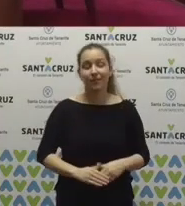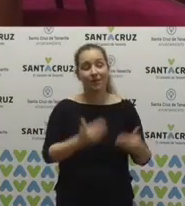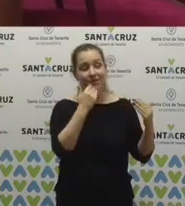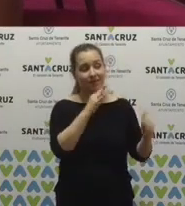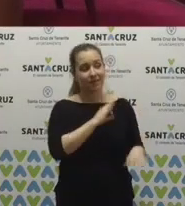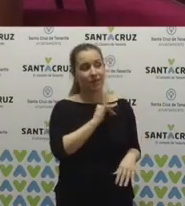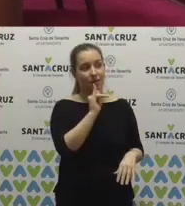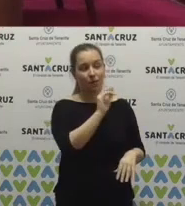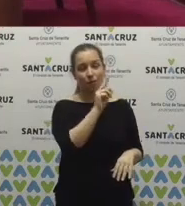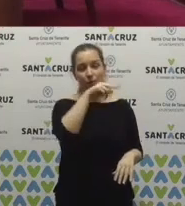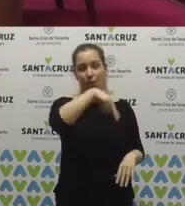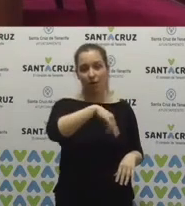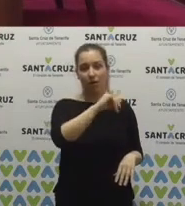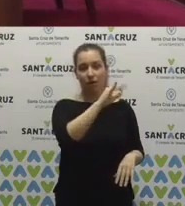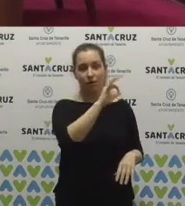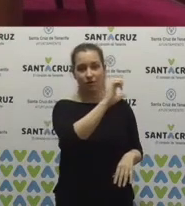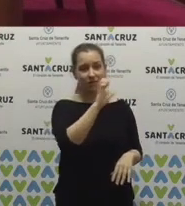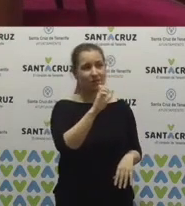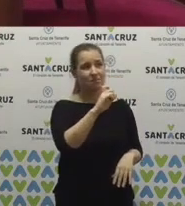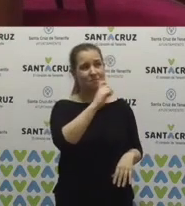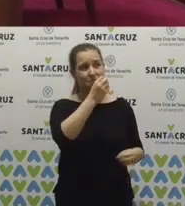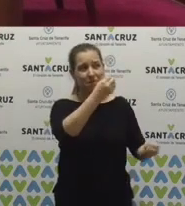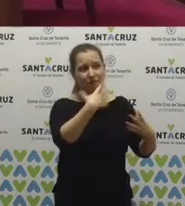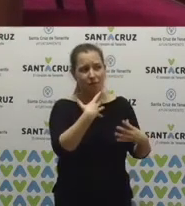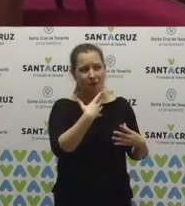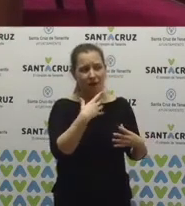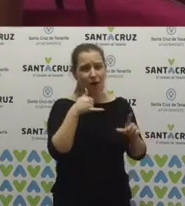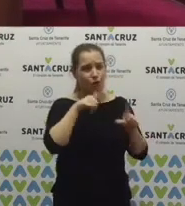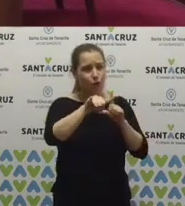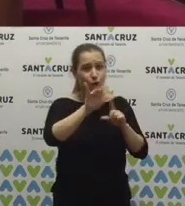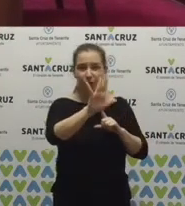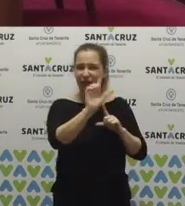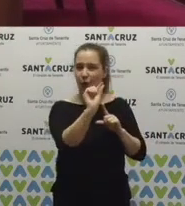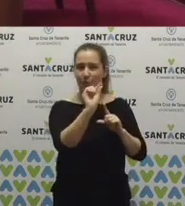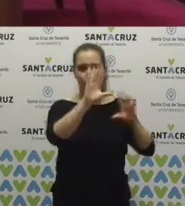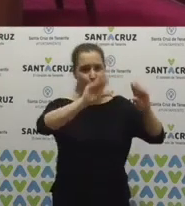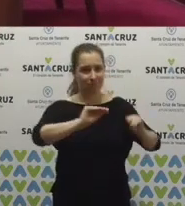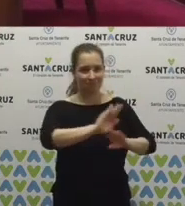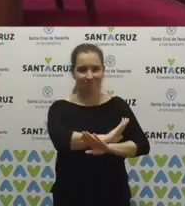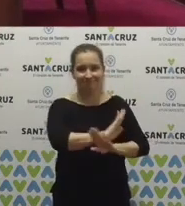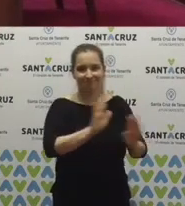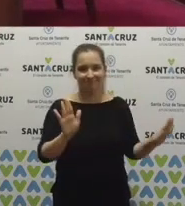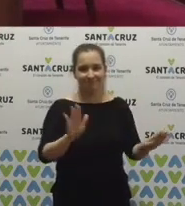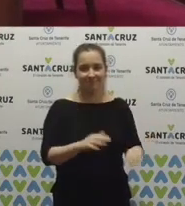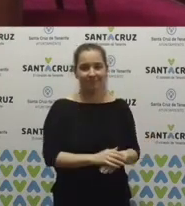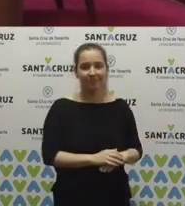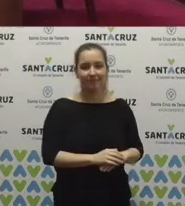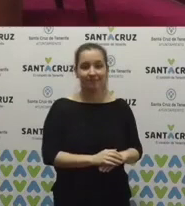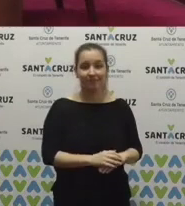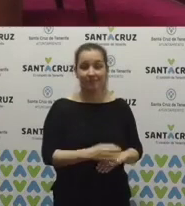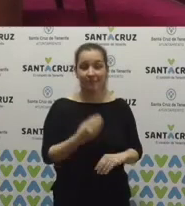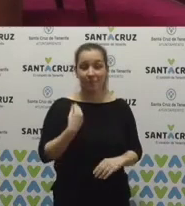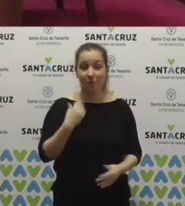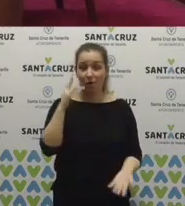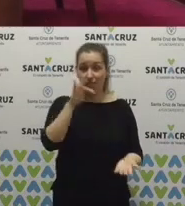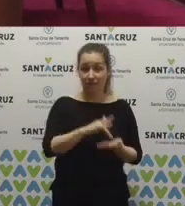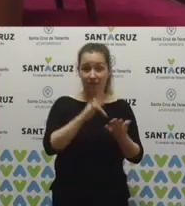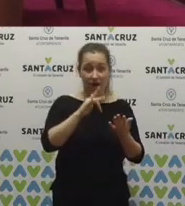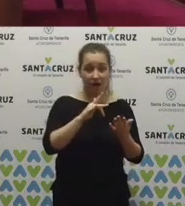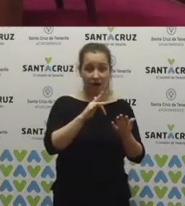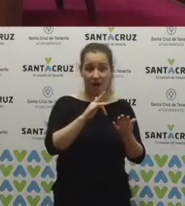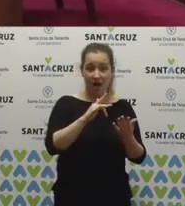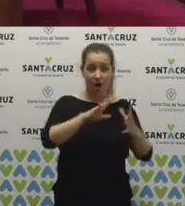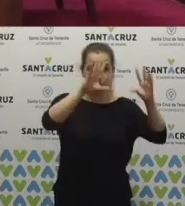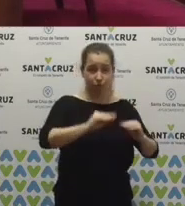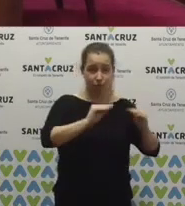jose me informan que youtube se cayó cinco minutos y dicho esto el día más importante que se cayó no es la primera vez que se cae